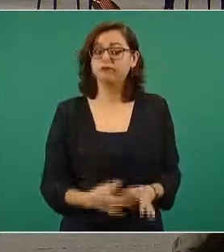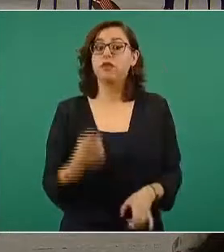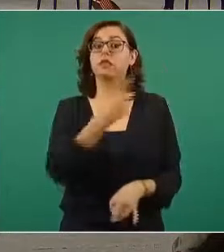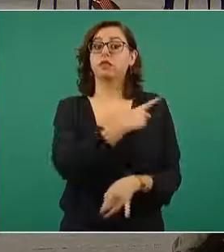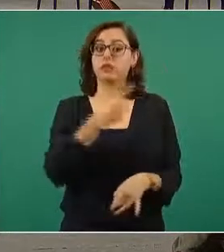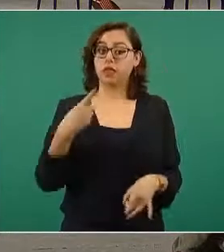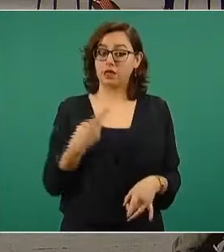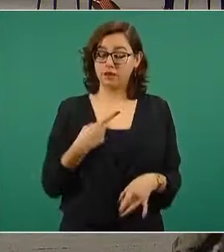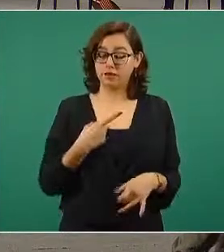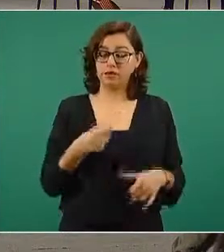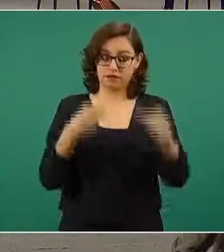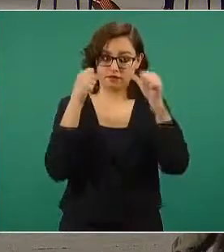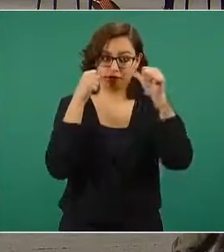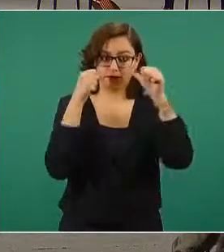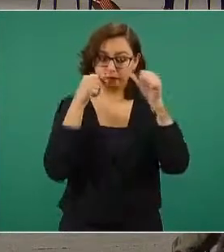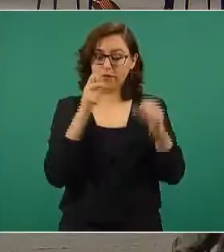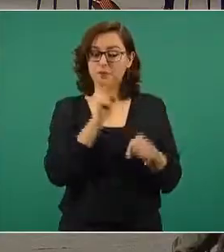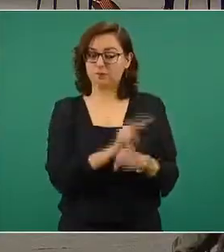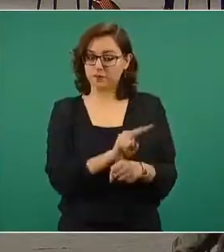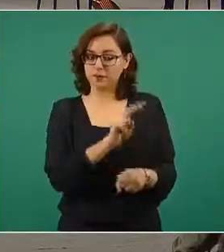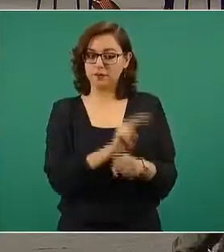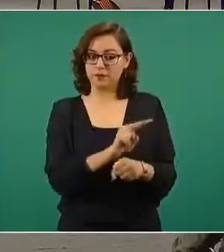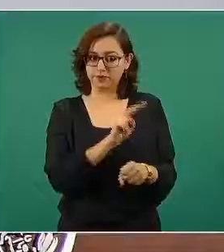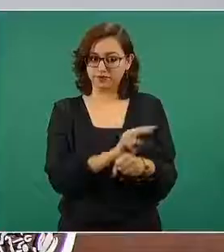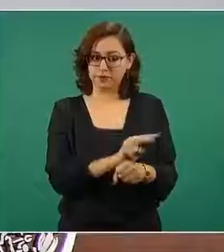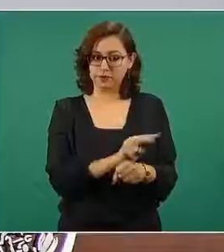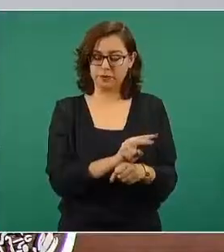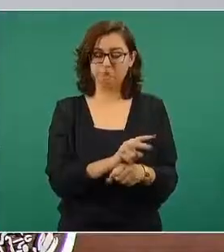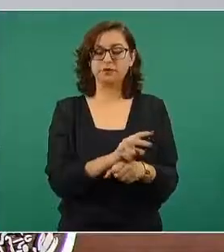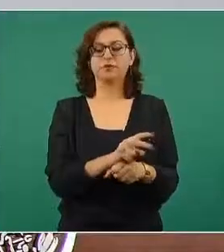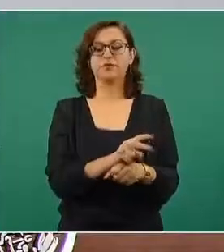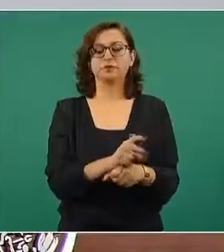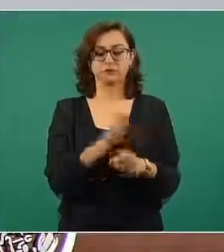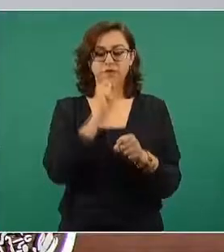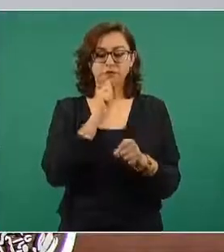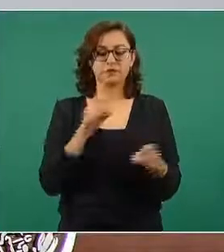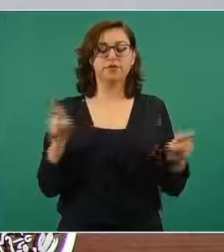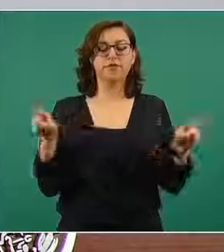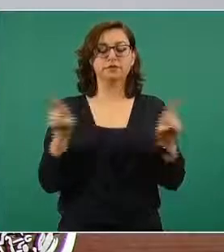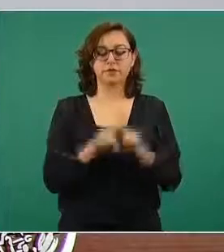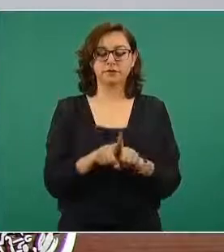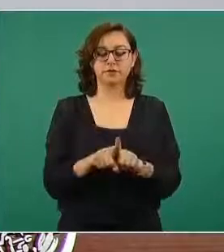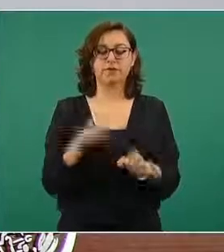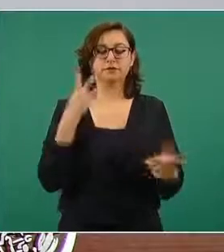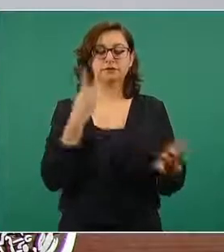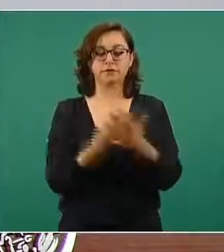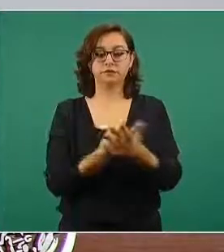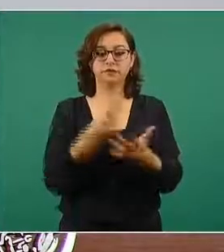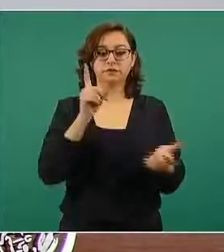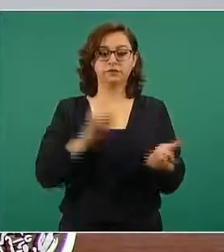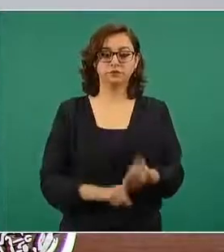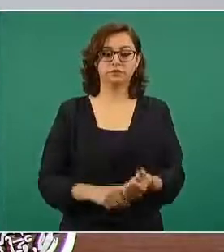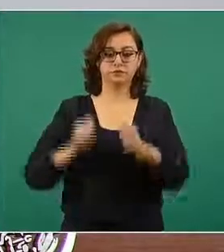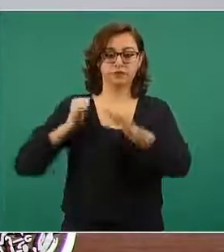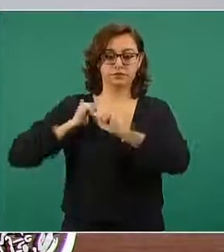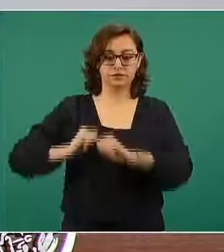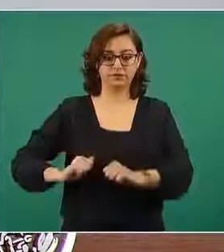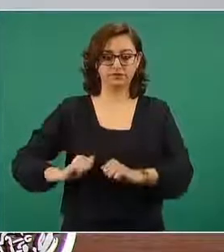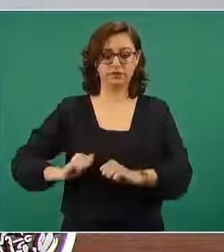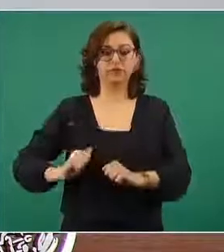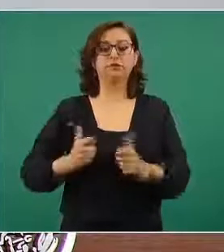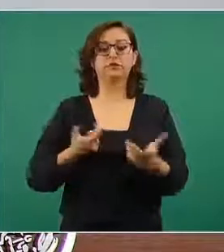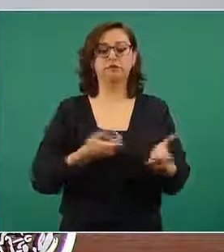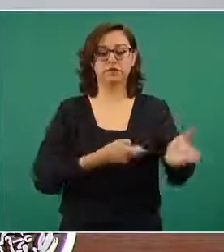así como que se busque siempre con las autoridades penitenciarias en los servicios